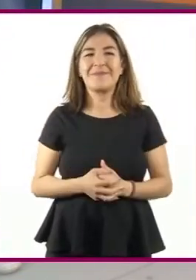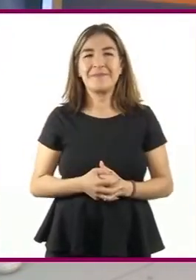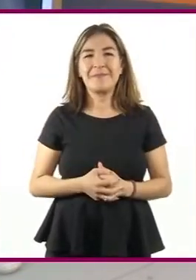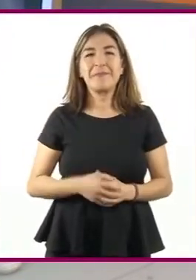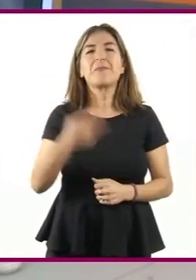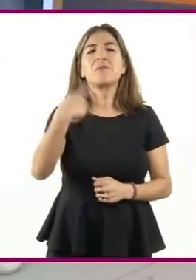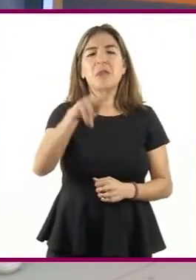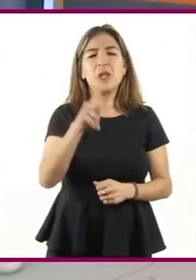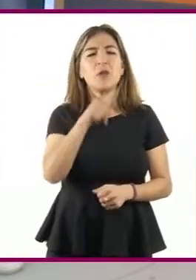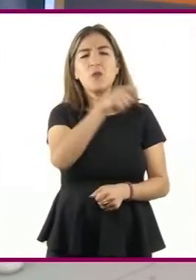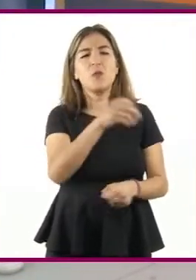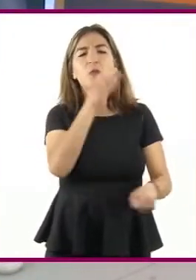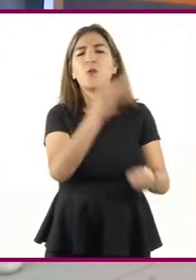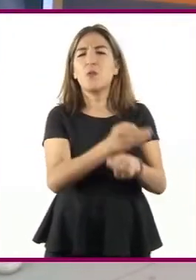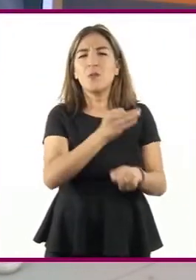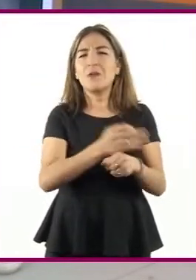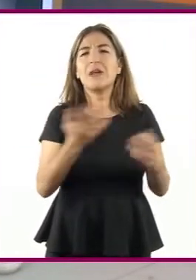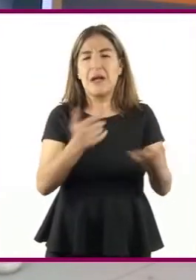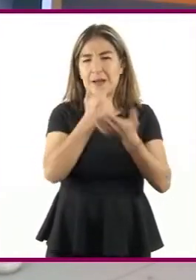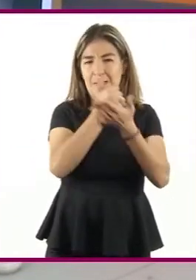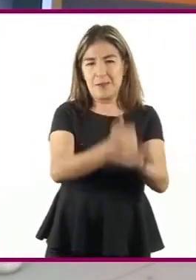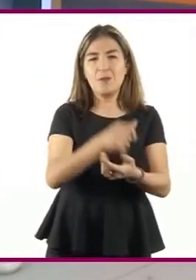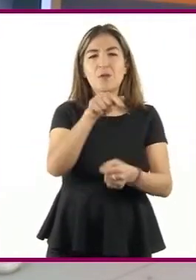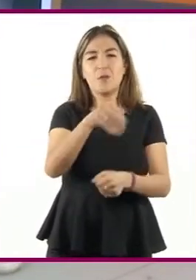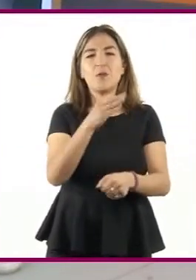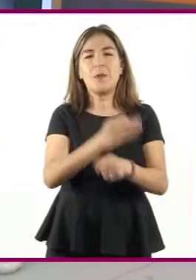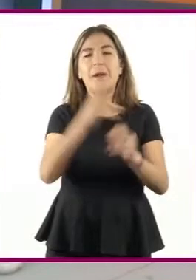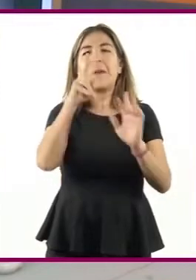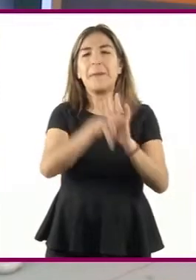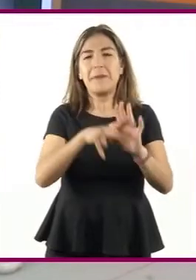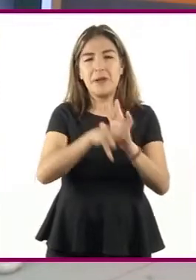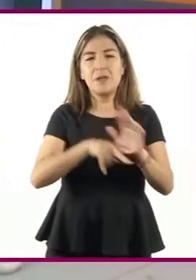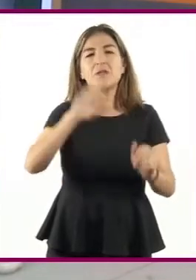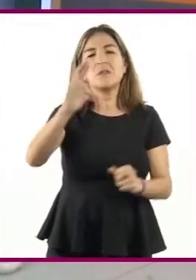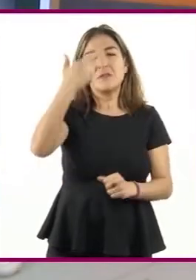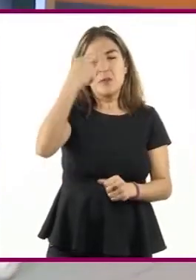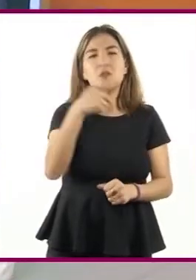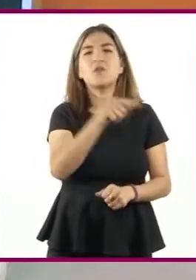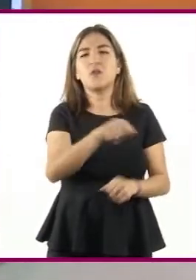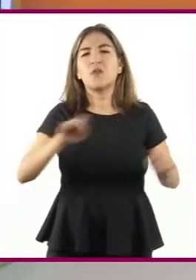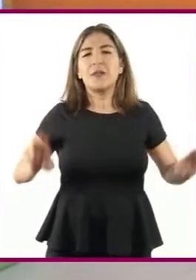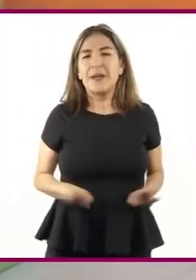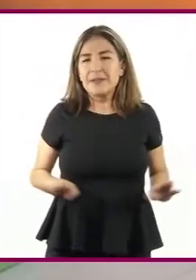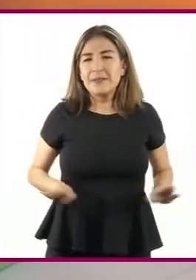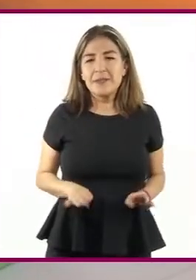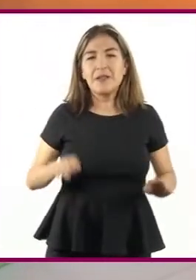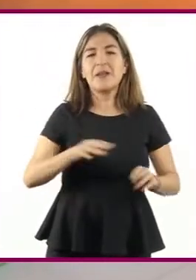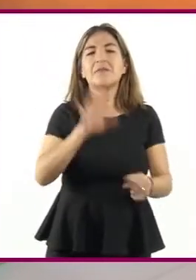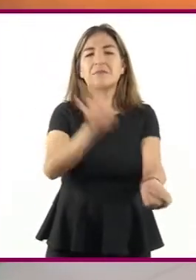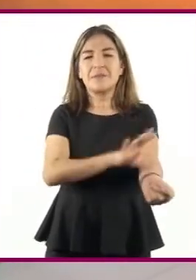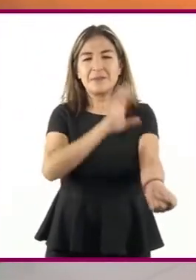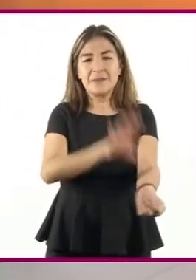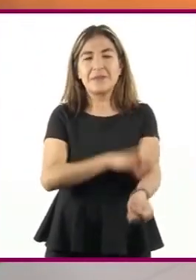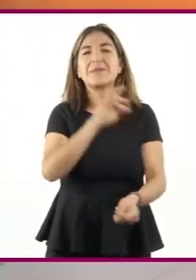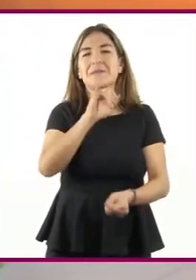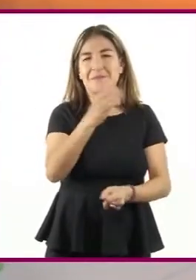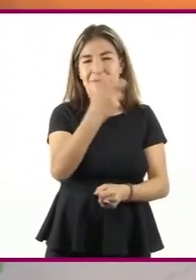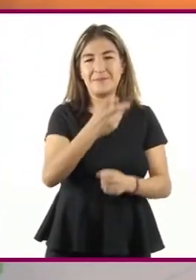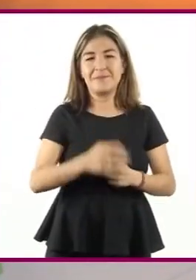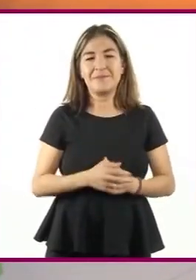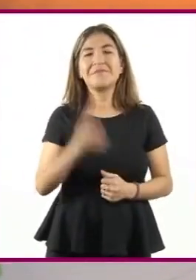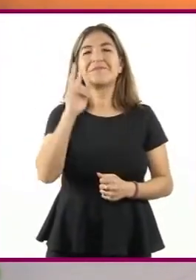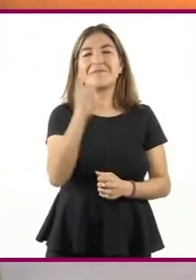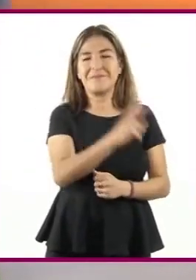Pero, ¿qué te parece si con ayuda del siguiente video recordamos las características de la energía? ¡Excelente!